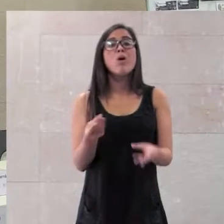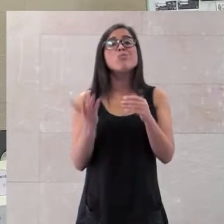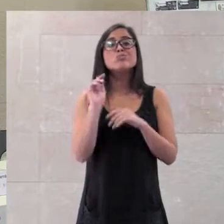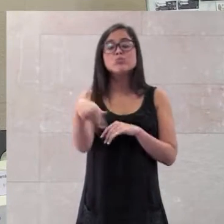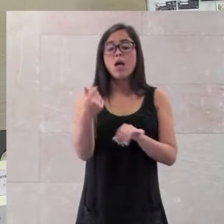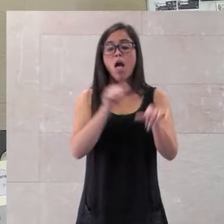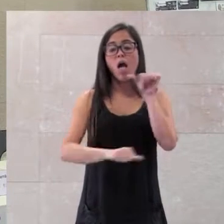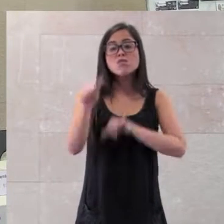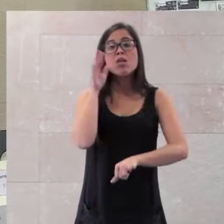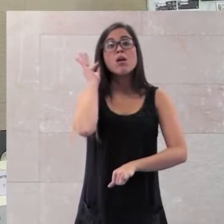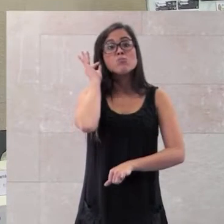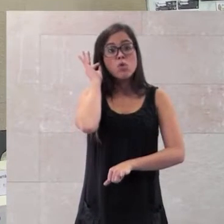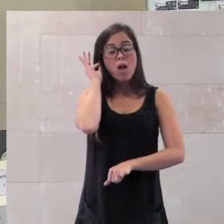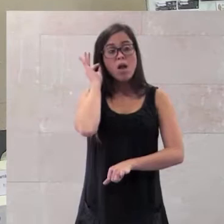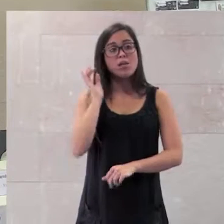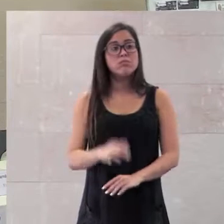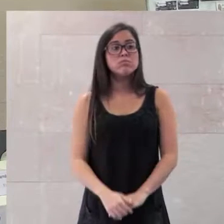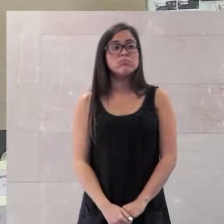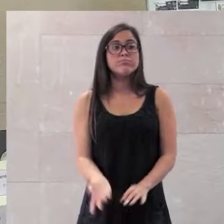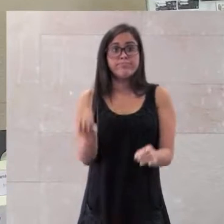de asociaciones de mujeres.